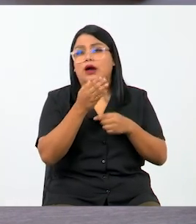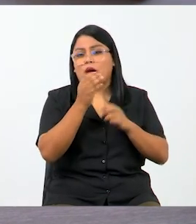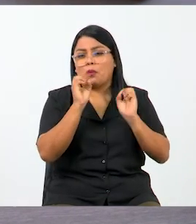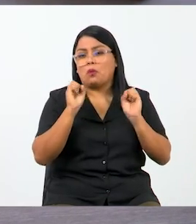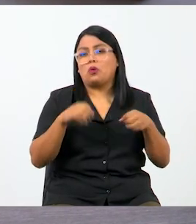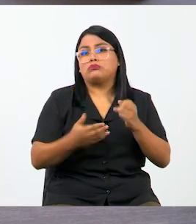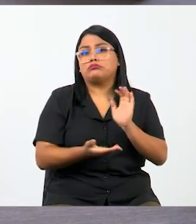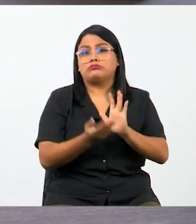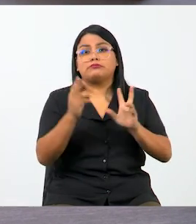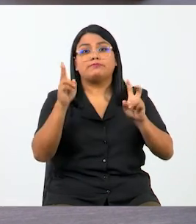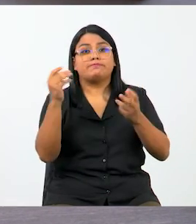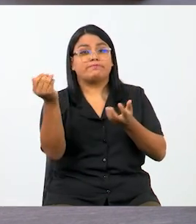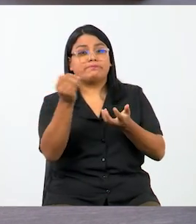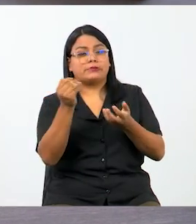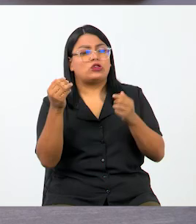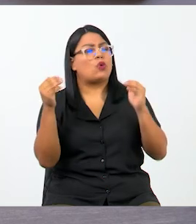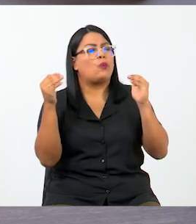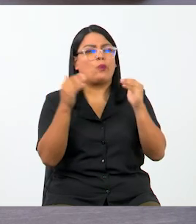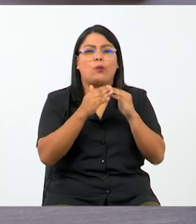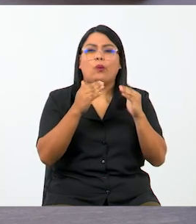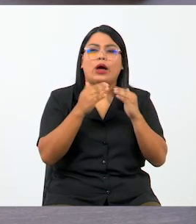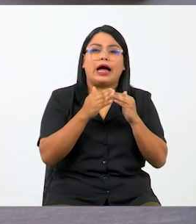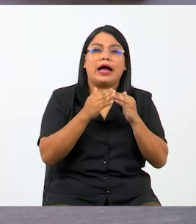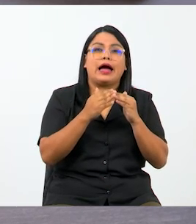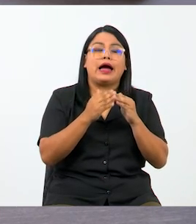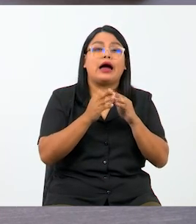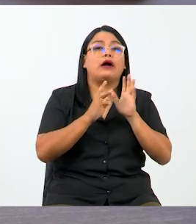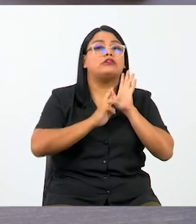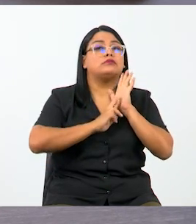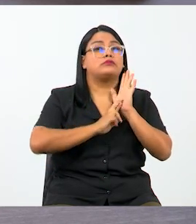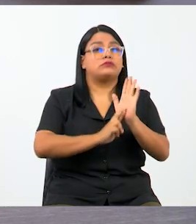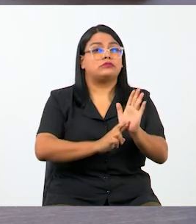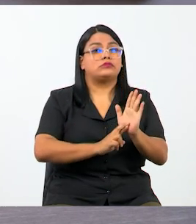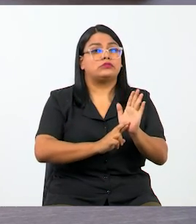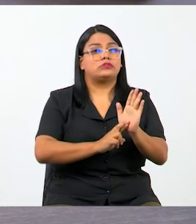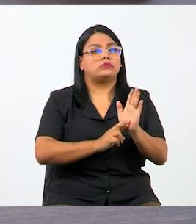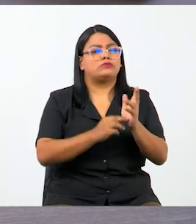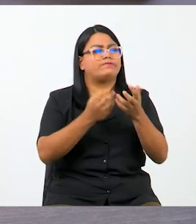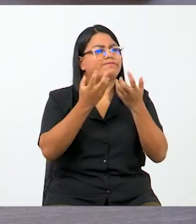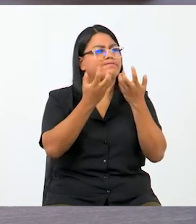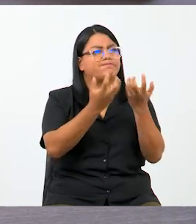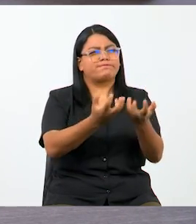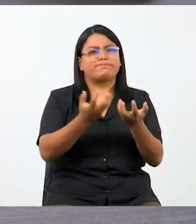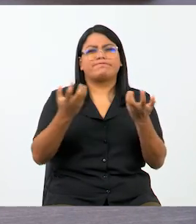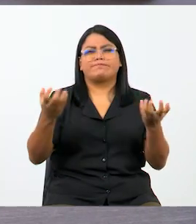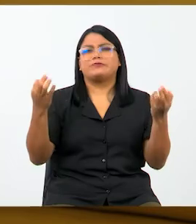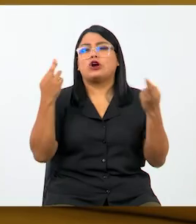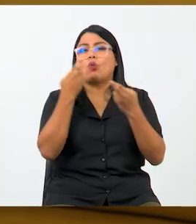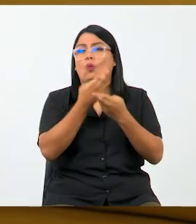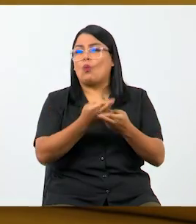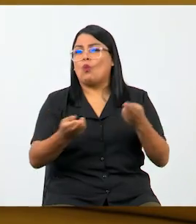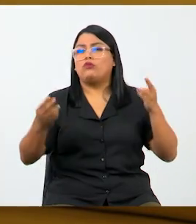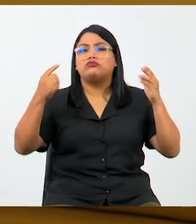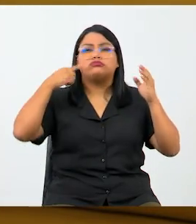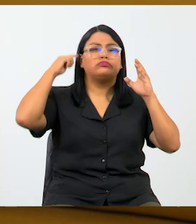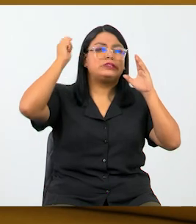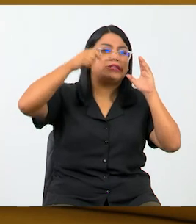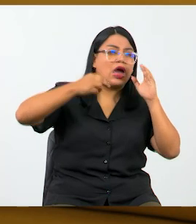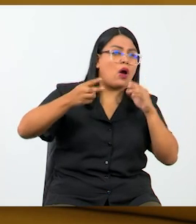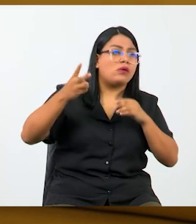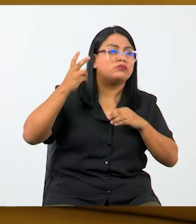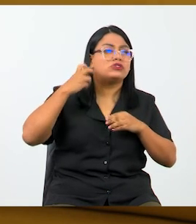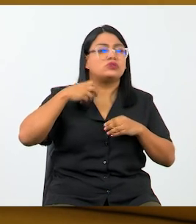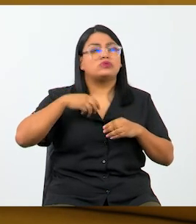que también representa un cúmulo de recursos audiovisuales y de consultas que implican